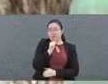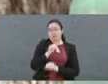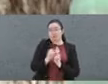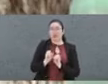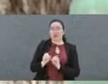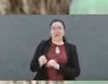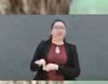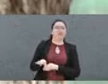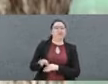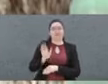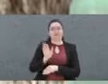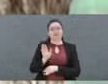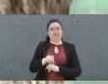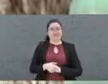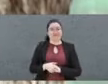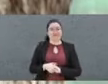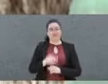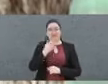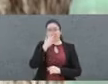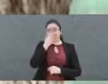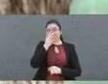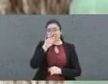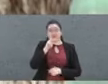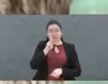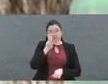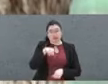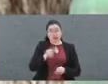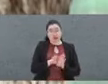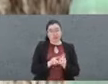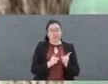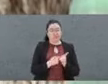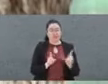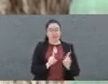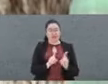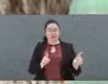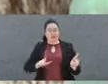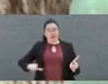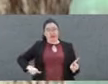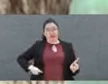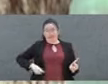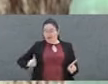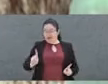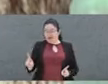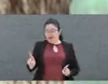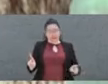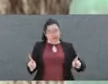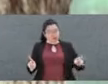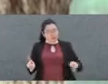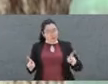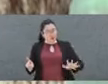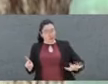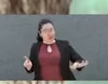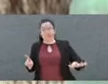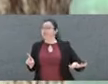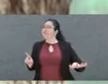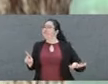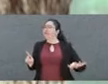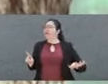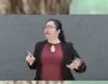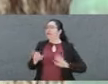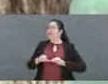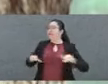abandonados, y pues la verdad es que no debe haber divorcio entre gobierno y pueblo, no debe haber divorcio entre la jefa de